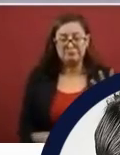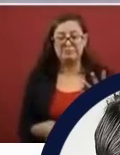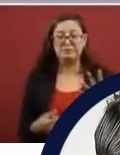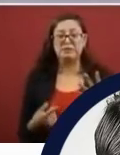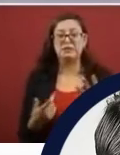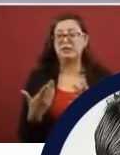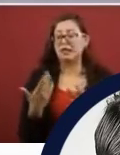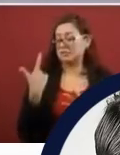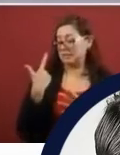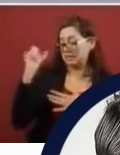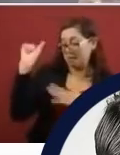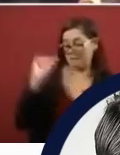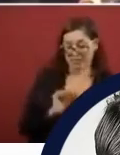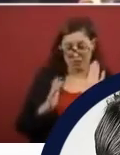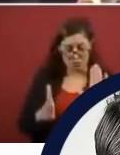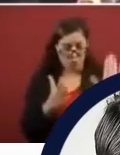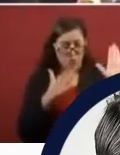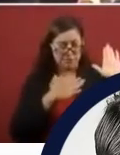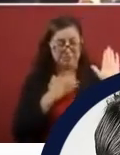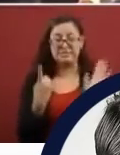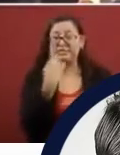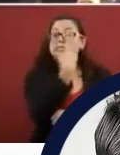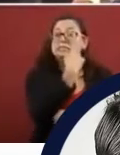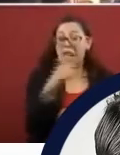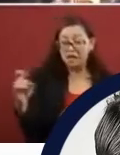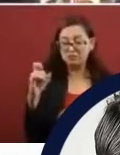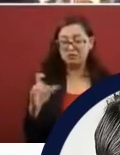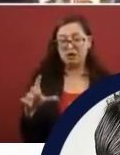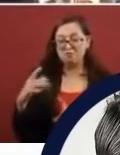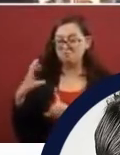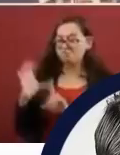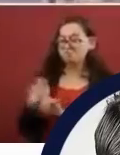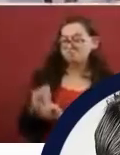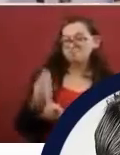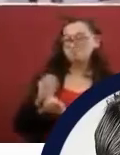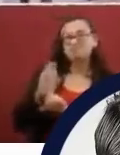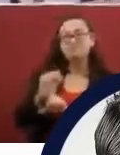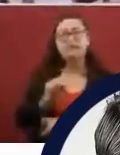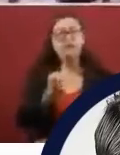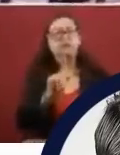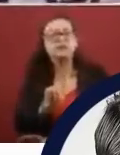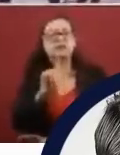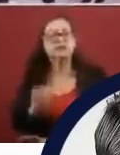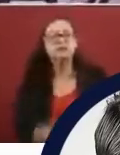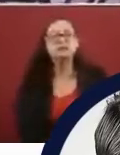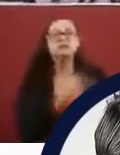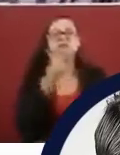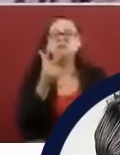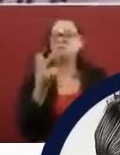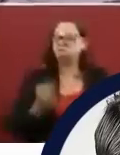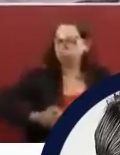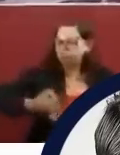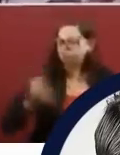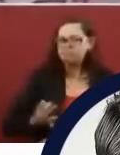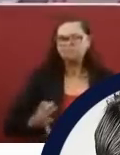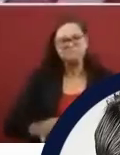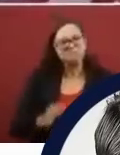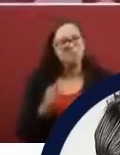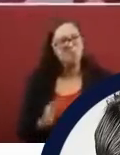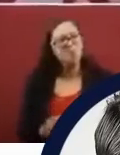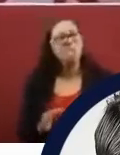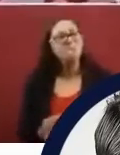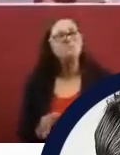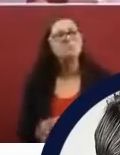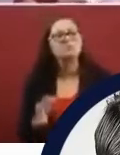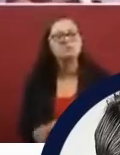que para allá va, sí, que es posible hacerlo ahora, aún teniendo las encuestas tan favorables para este tema, yo